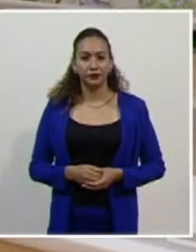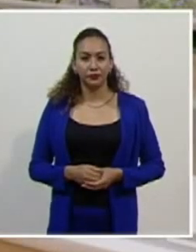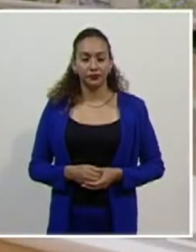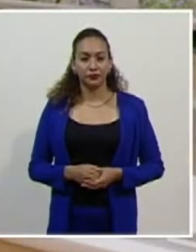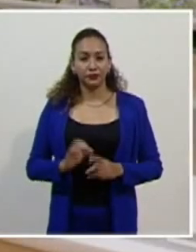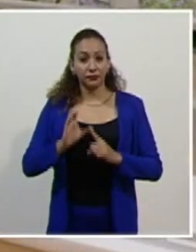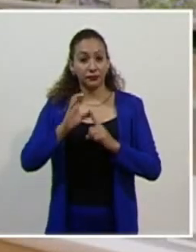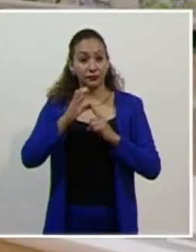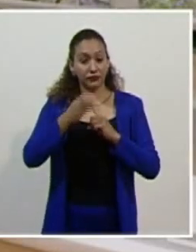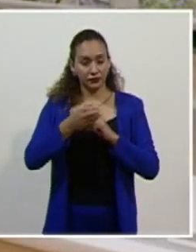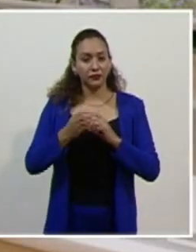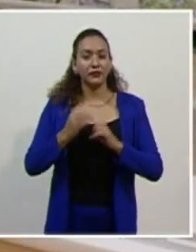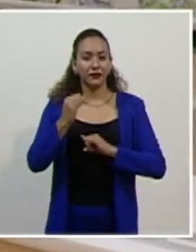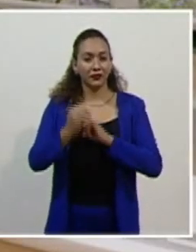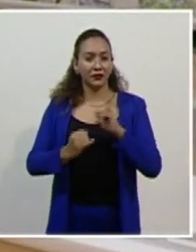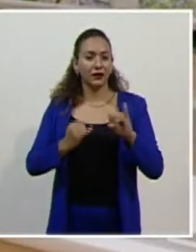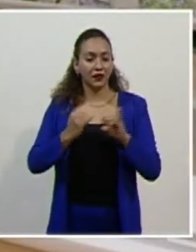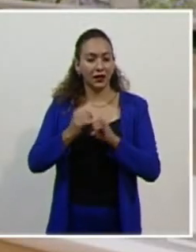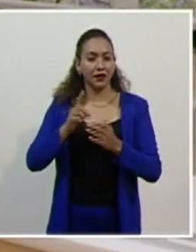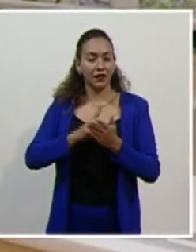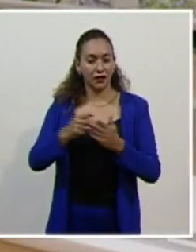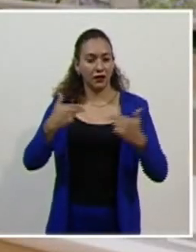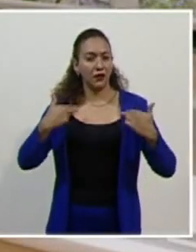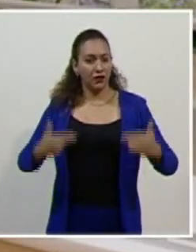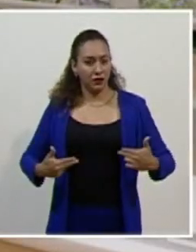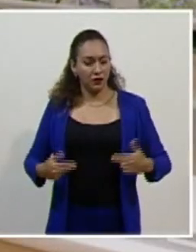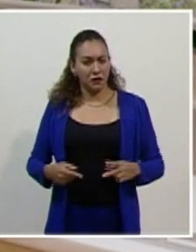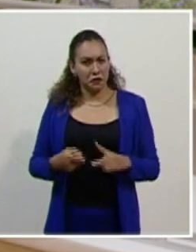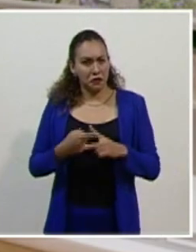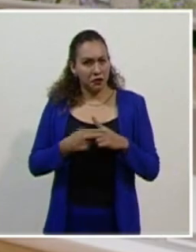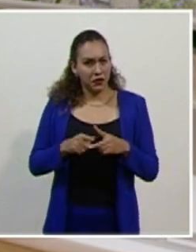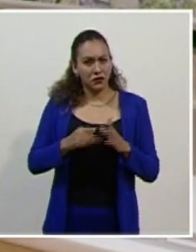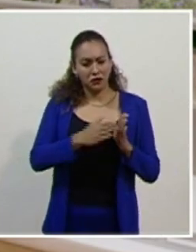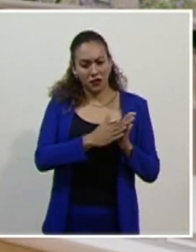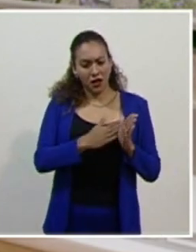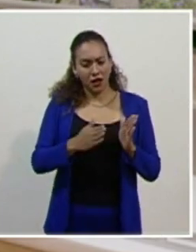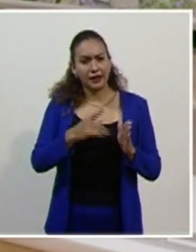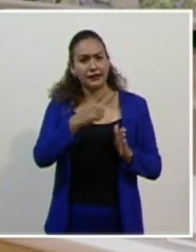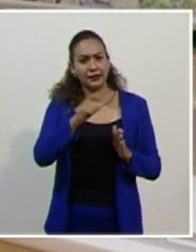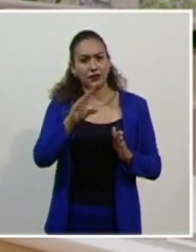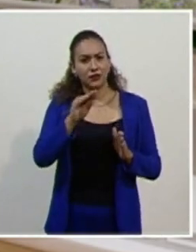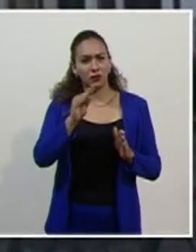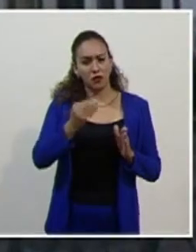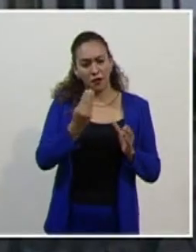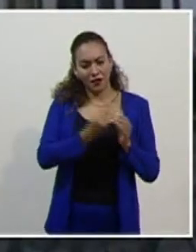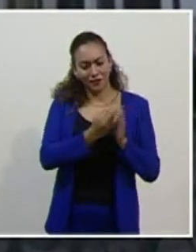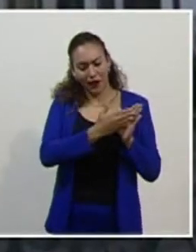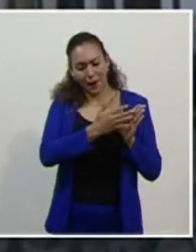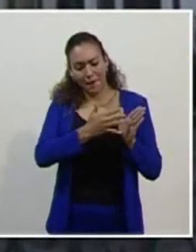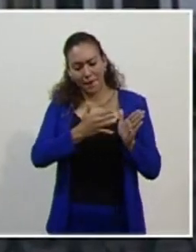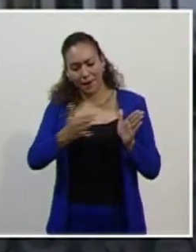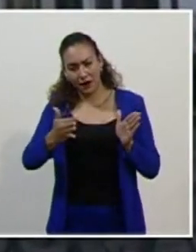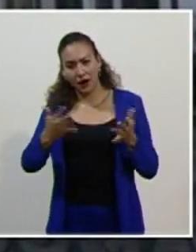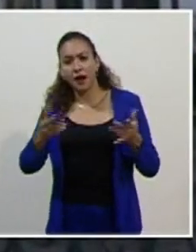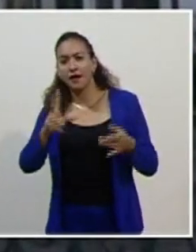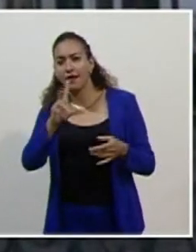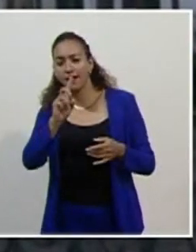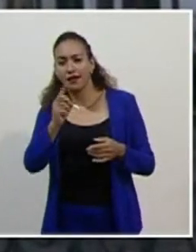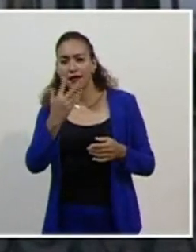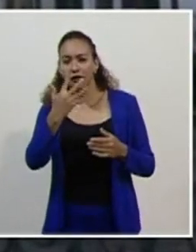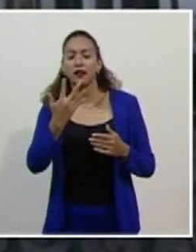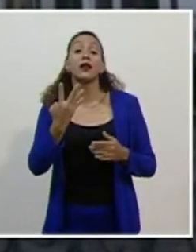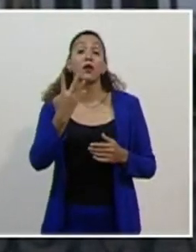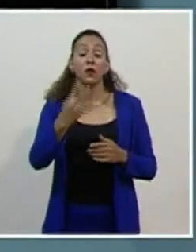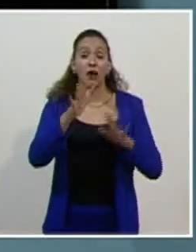La Comisión Interamericana de Derechos Humanos inició su 190 periodo de sesiones en el que llevará a cabo 34